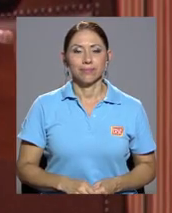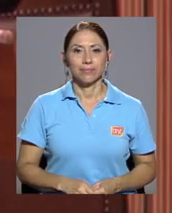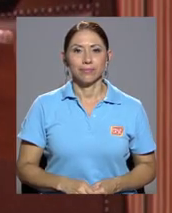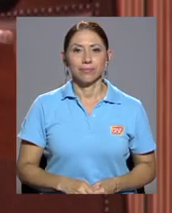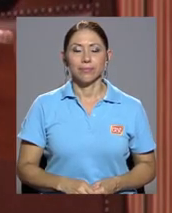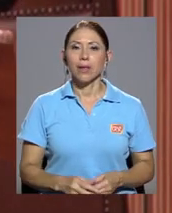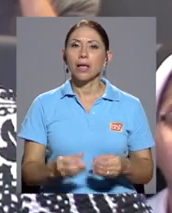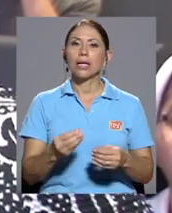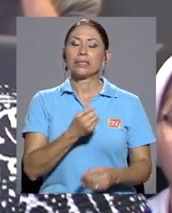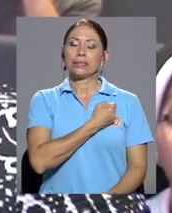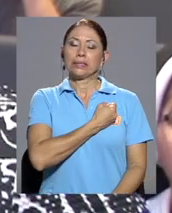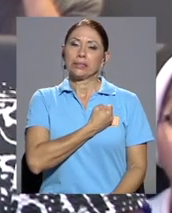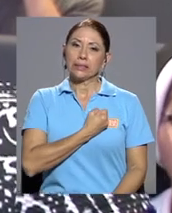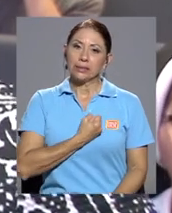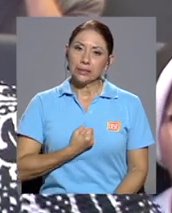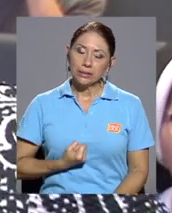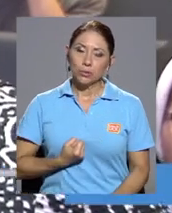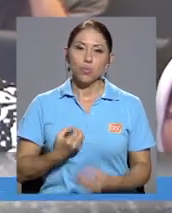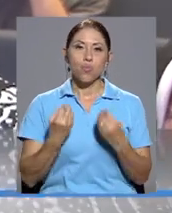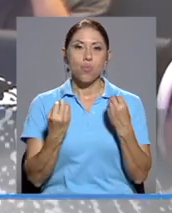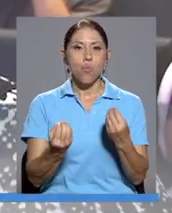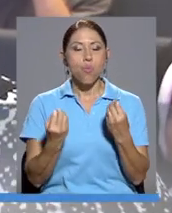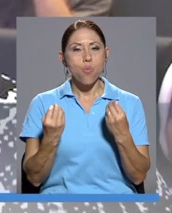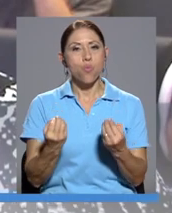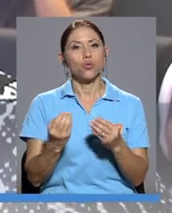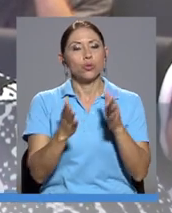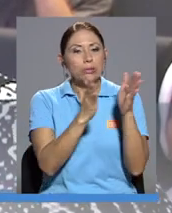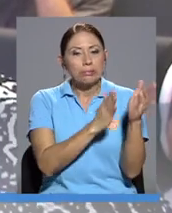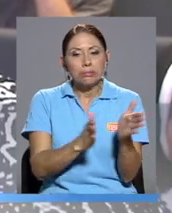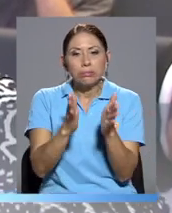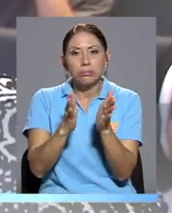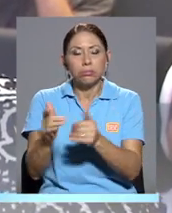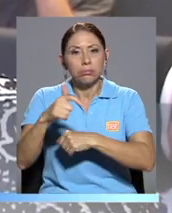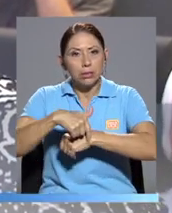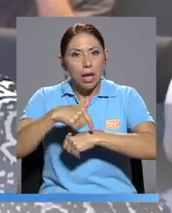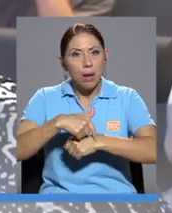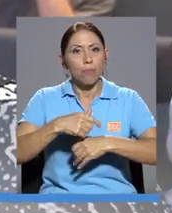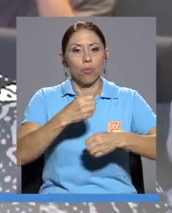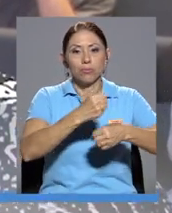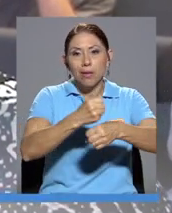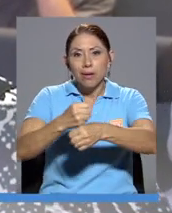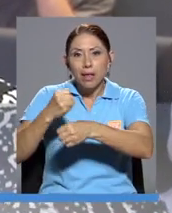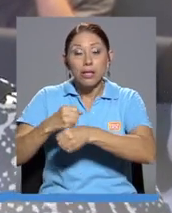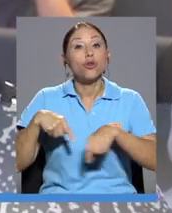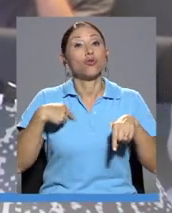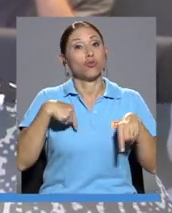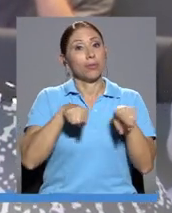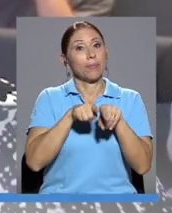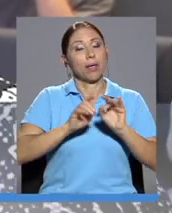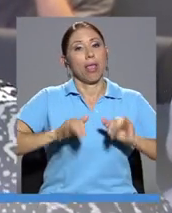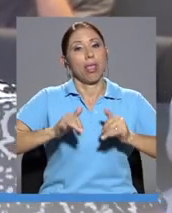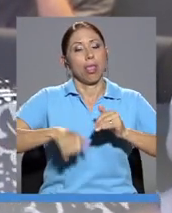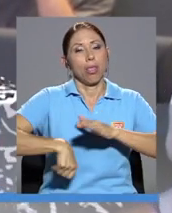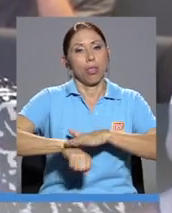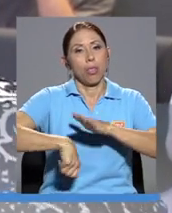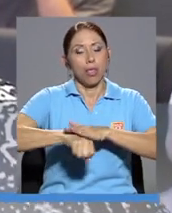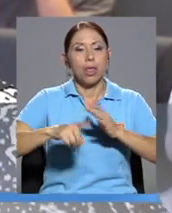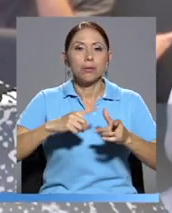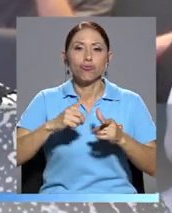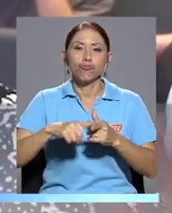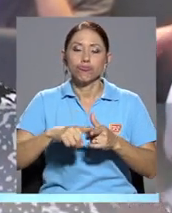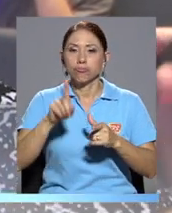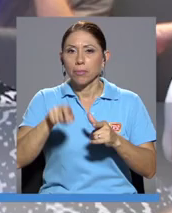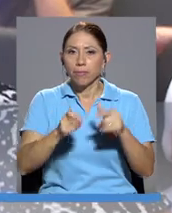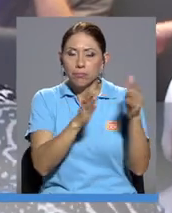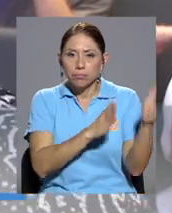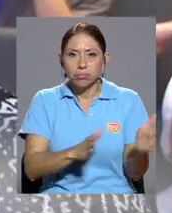y mucho sacrificio organizar el tiempo y las tareas que uno tenga yo también practico fútbol entonces es organizarse un